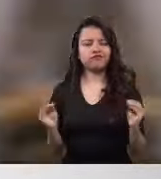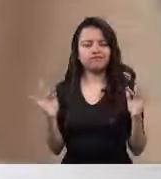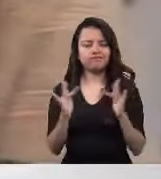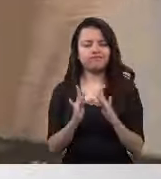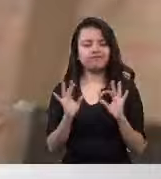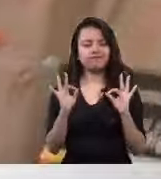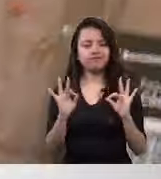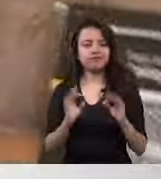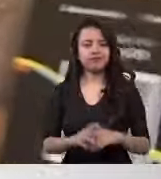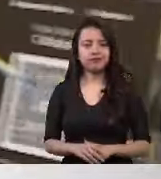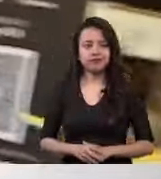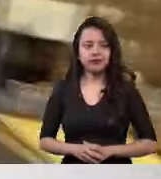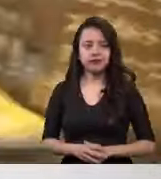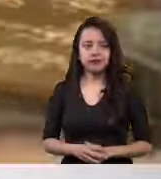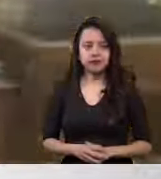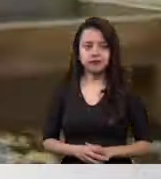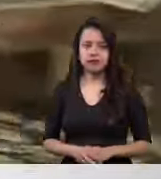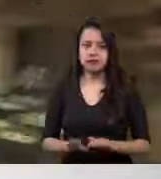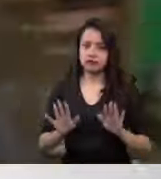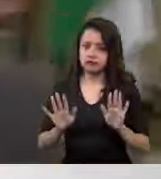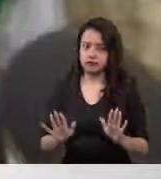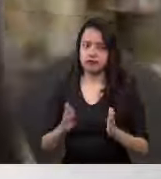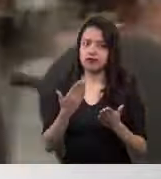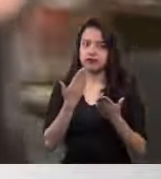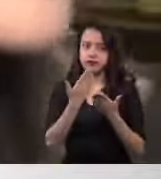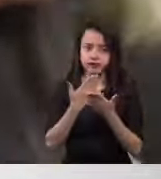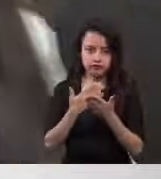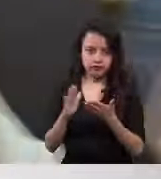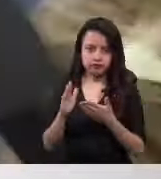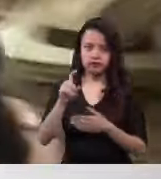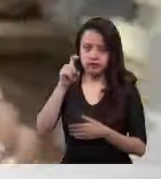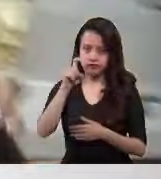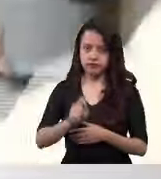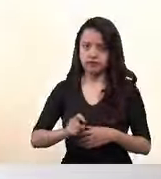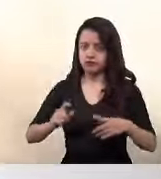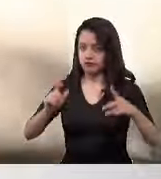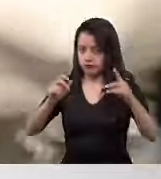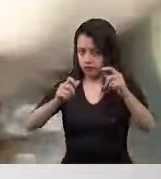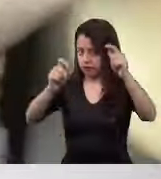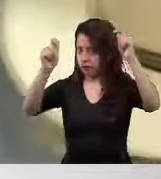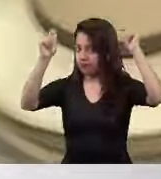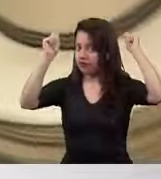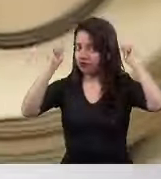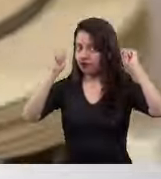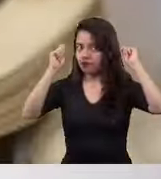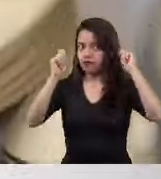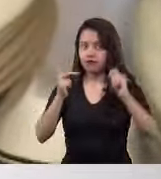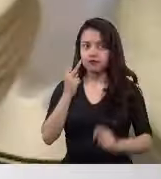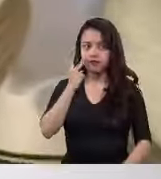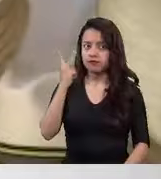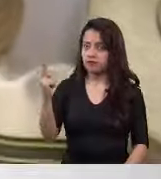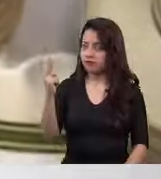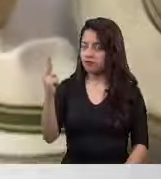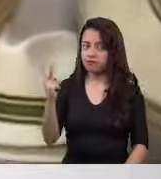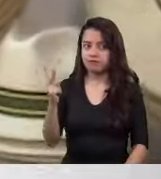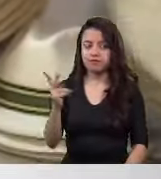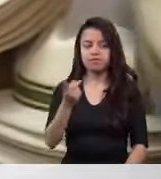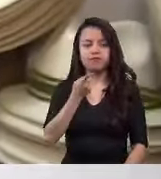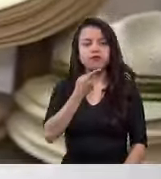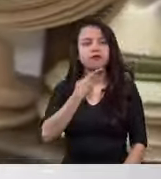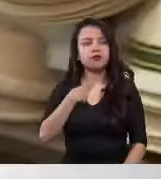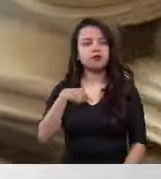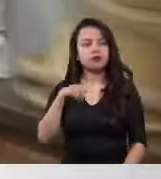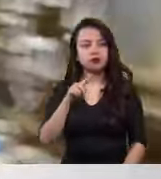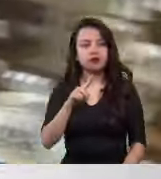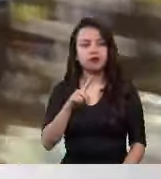acabados. Yo no me voy a ir de aquí sin llevarme claramente mi sombrero, y este lo vi, le eché el ojo desde que entré a la